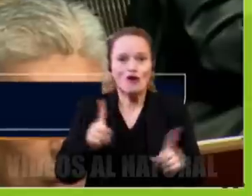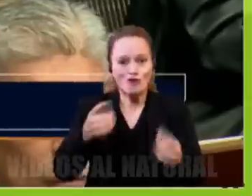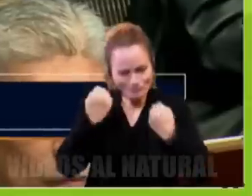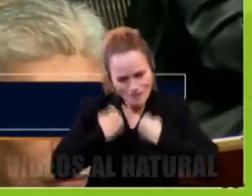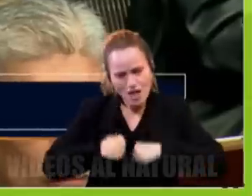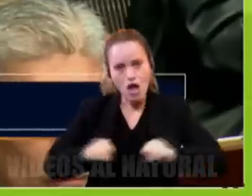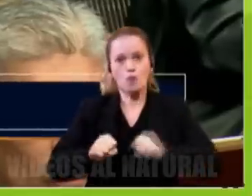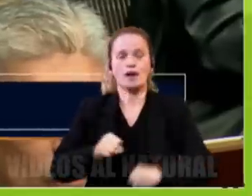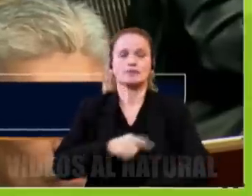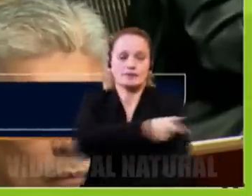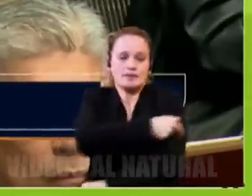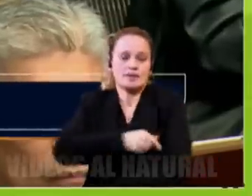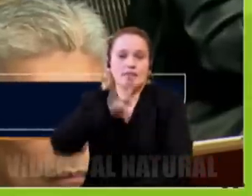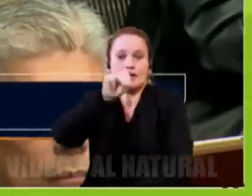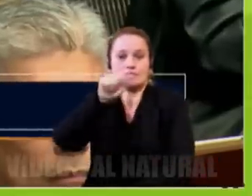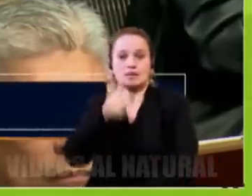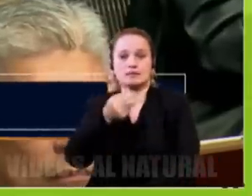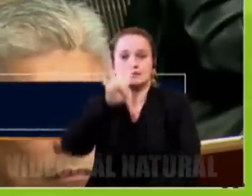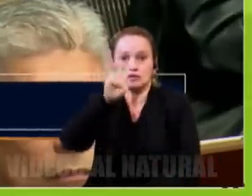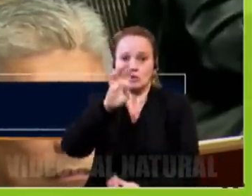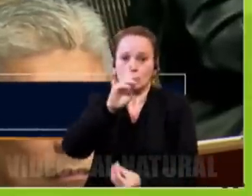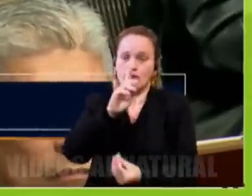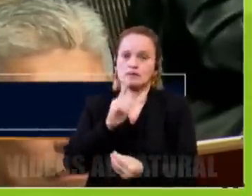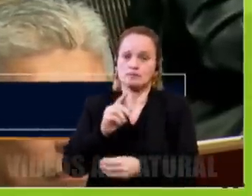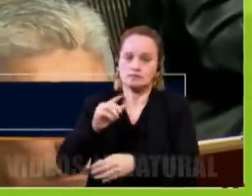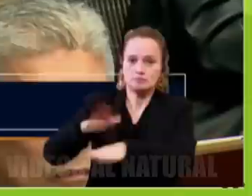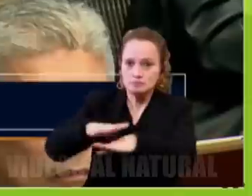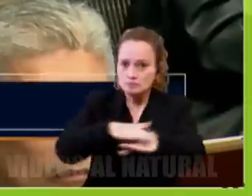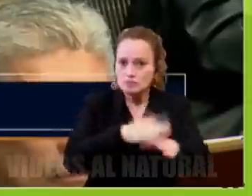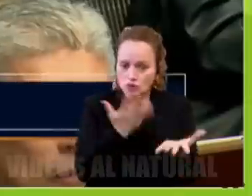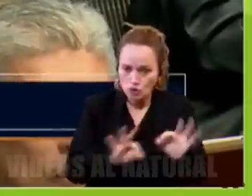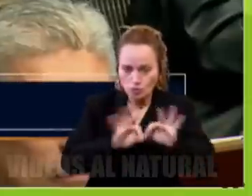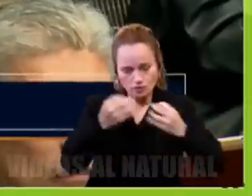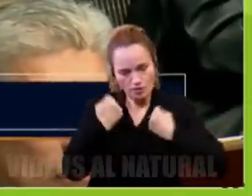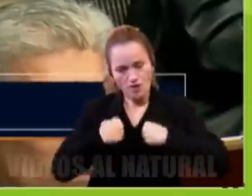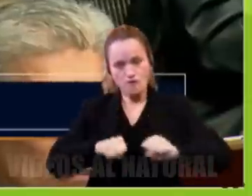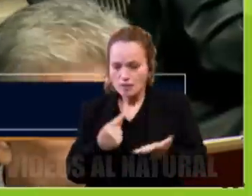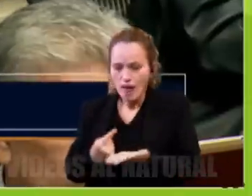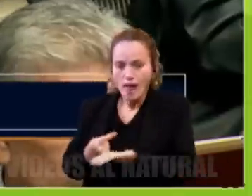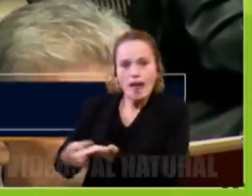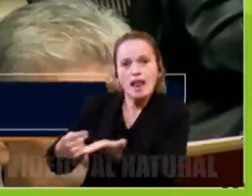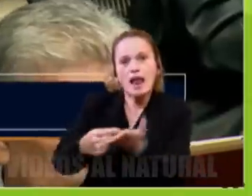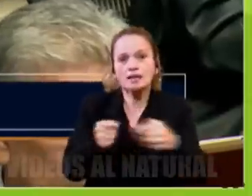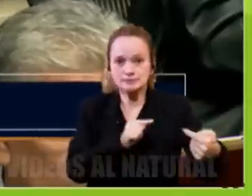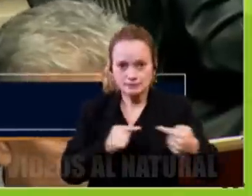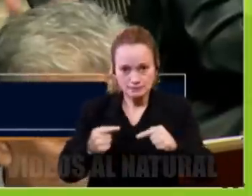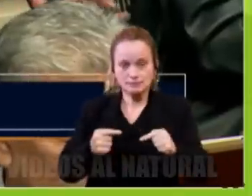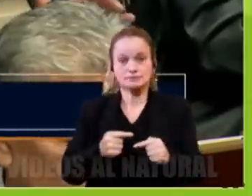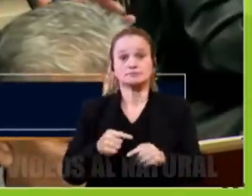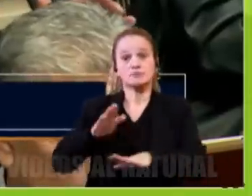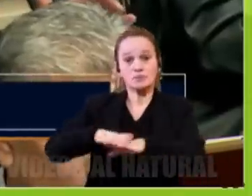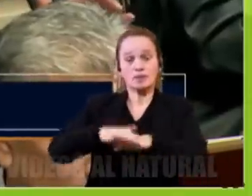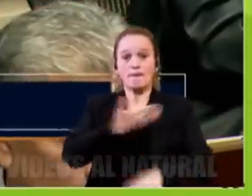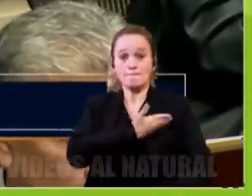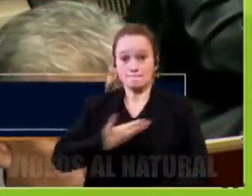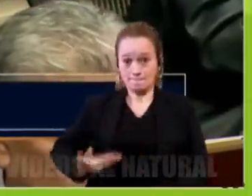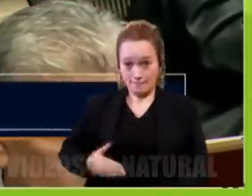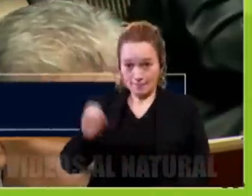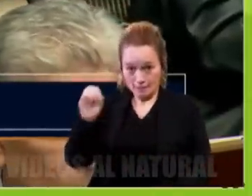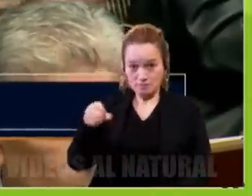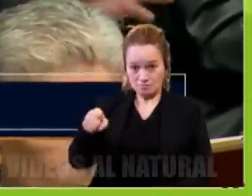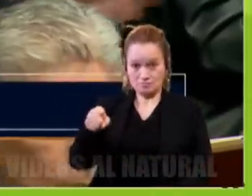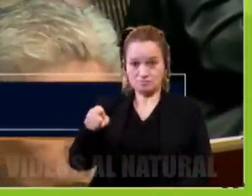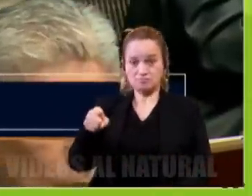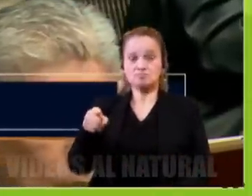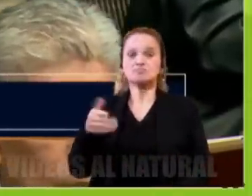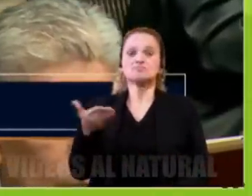incluso el M-19 hizo muchos votos para lograr que saliera adelante. Pero que el presidente no piense